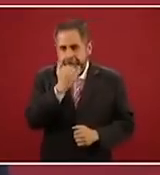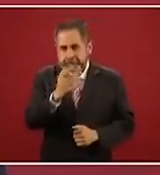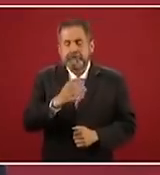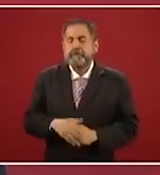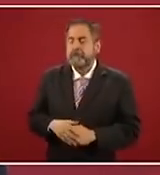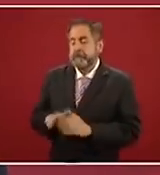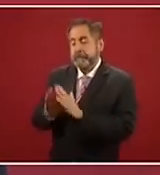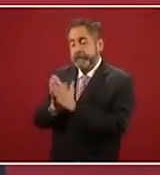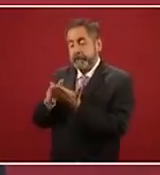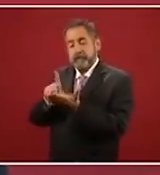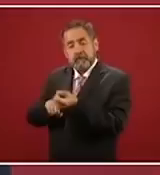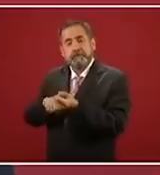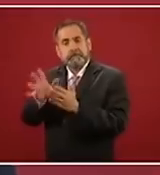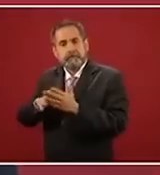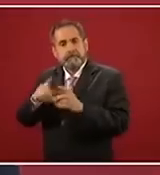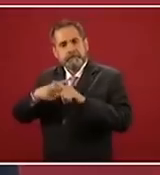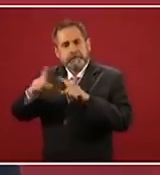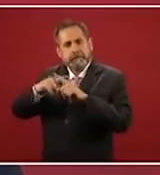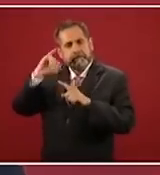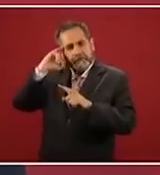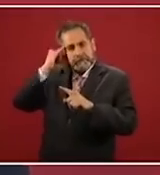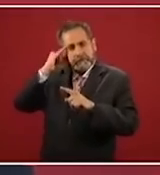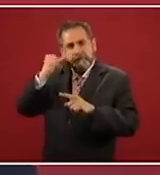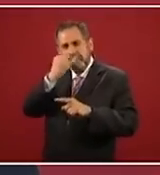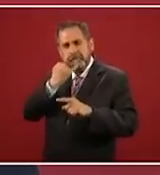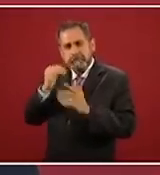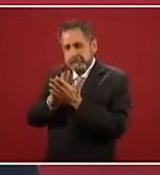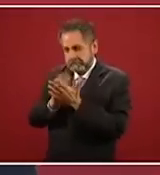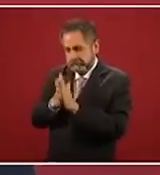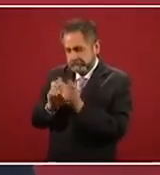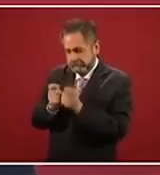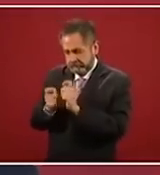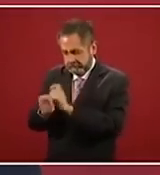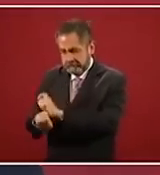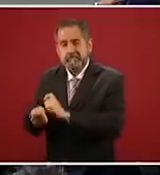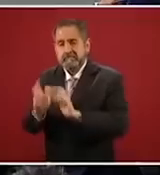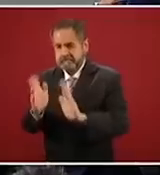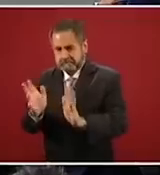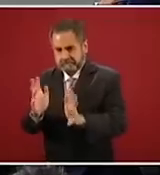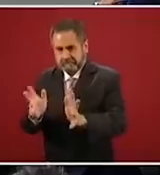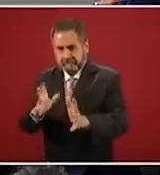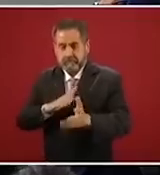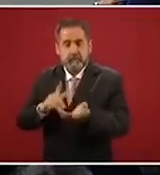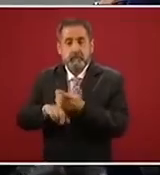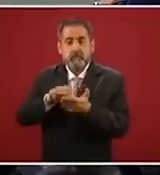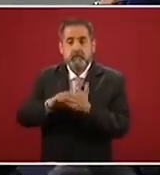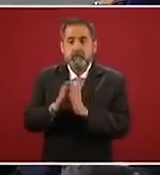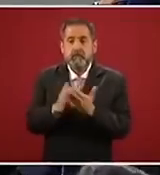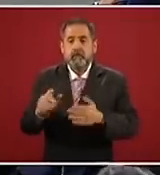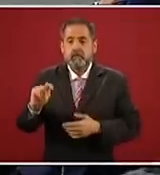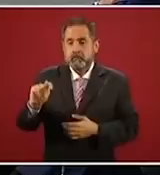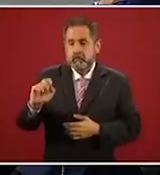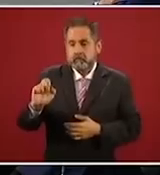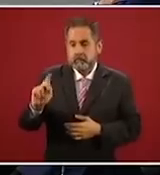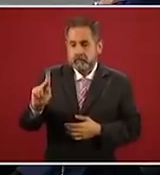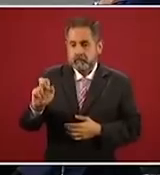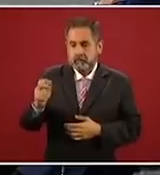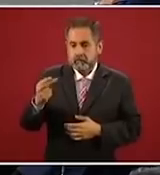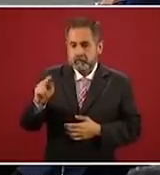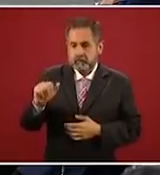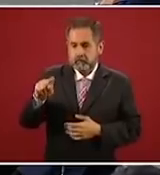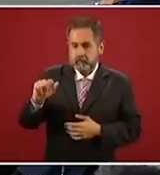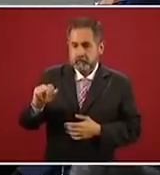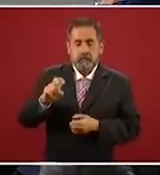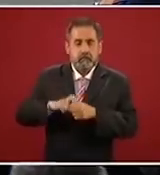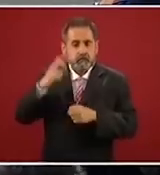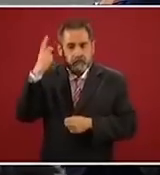las propias lenguas de estos pueblos indígenas. Aquí tenemos, por ejemplo, la lengua tepehuana de Durango,